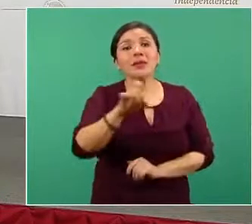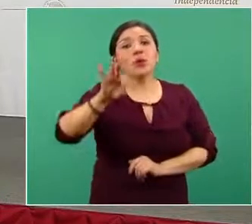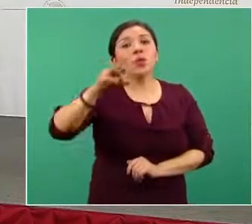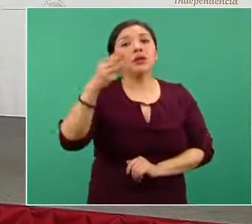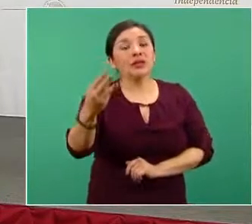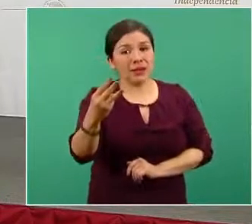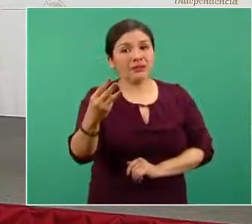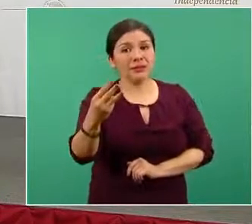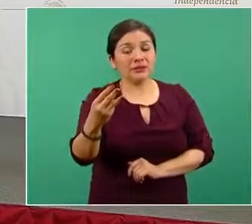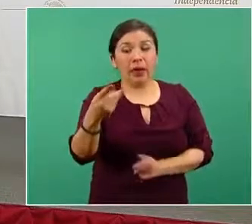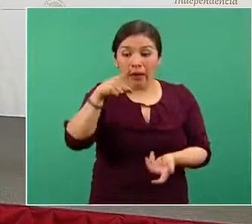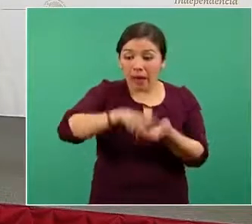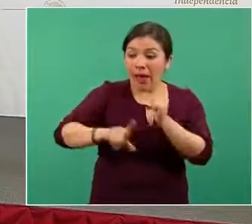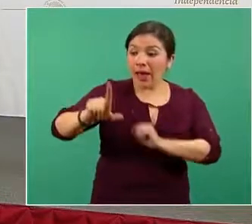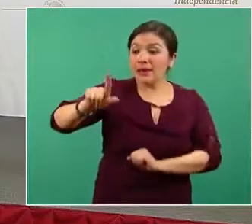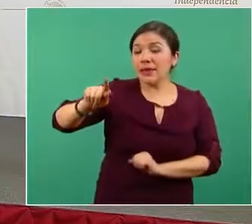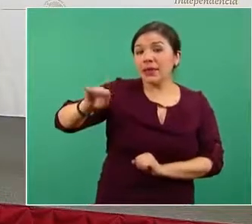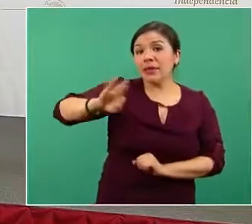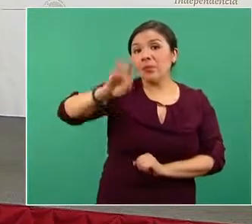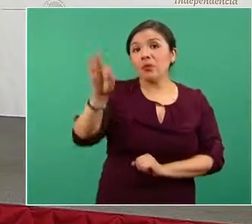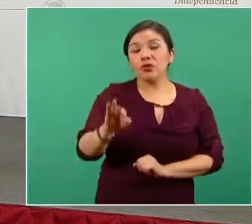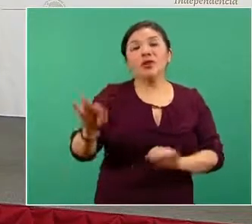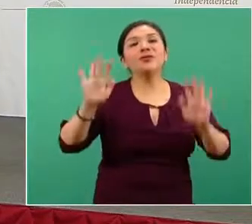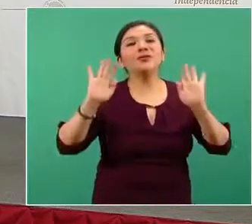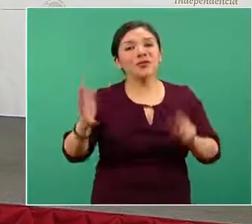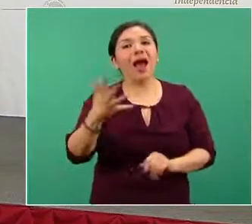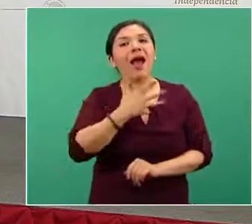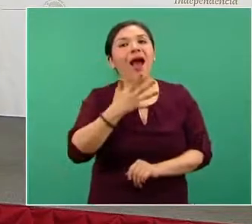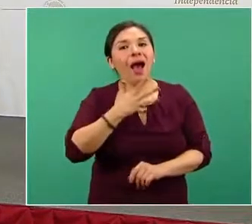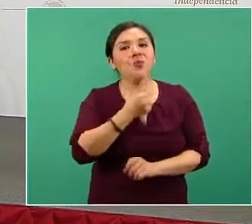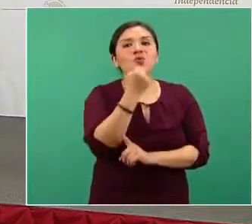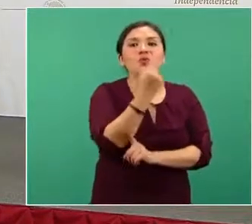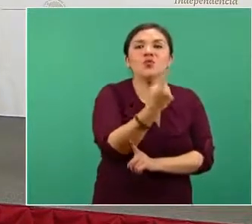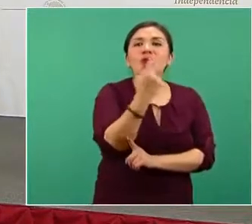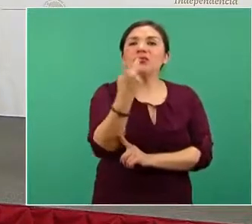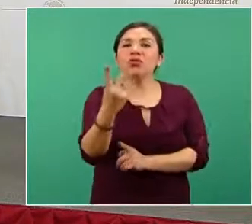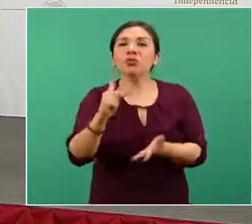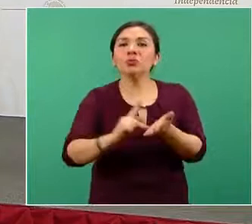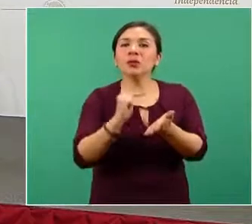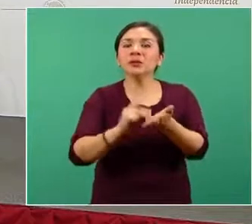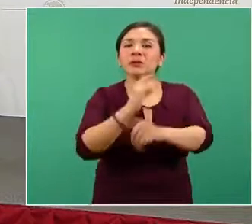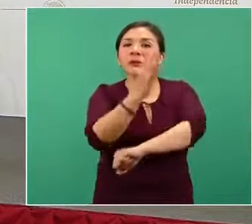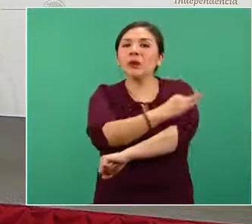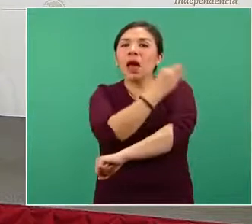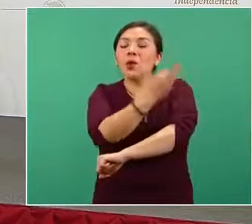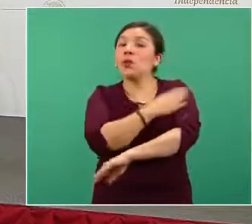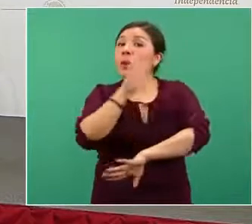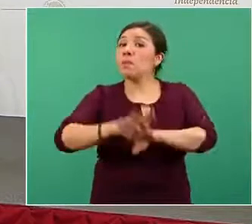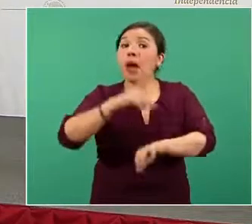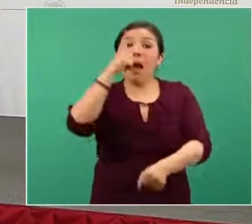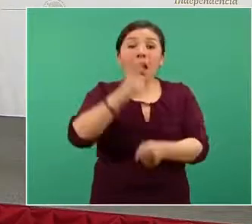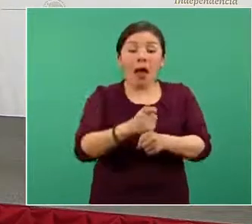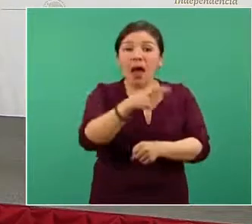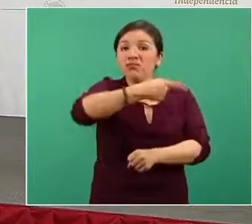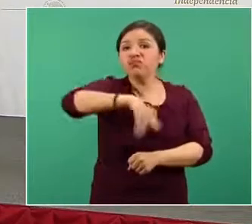852.143 y el 70% de ellos inclusive ya con esquema completo de vacunación. Es el grupo que más tiene obviamente el esquema